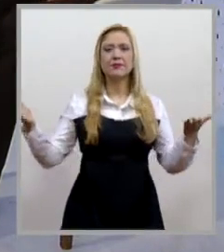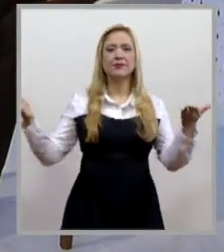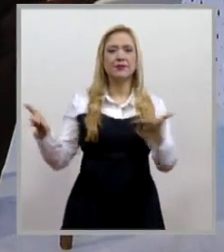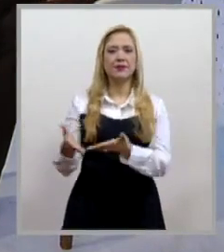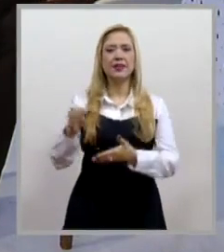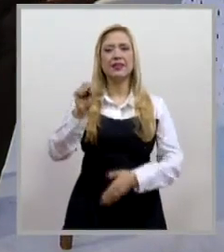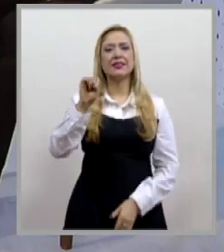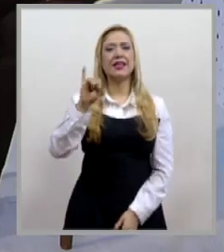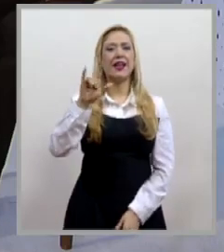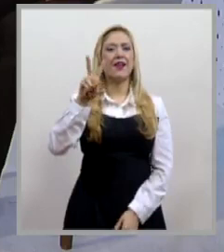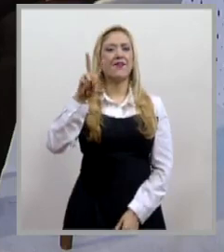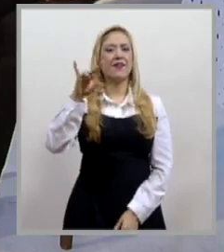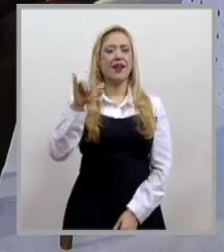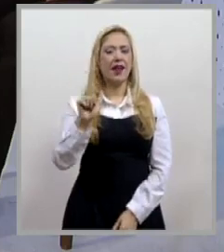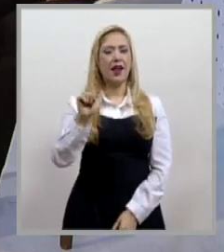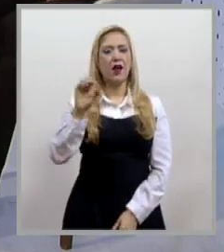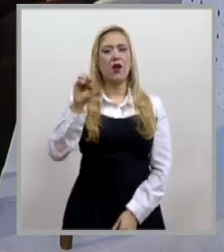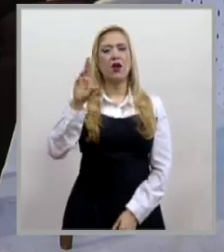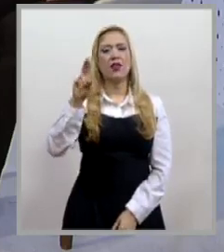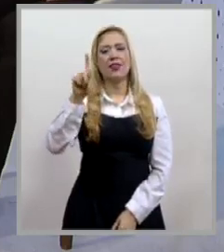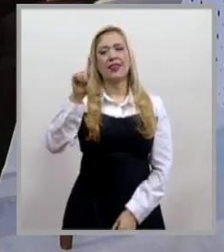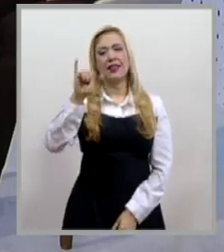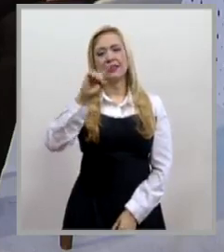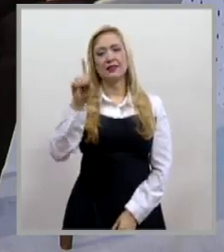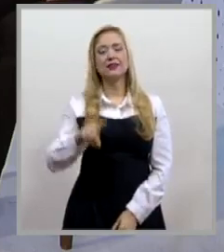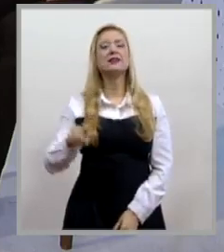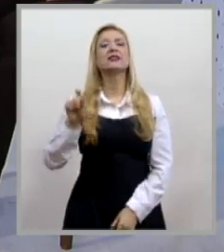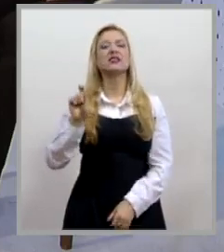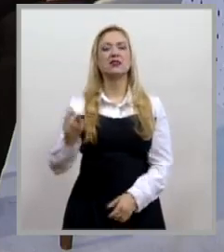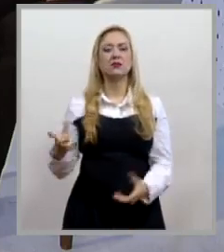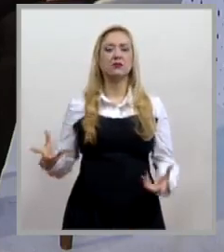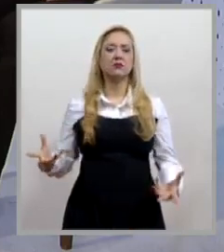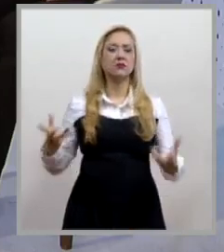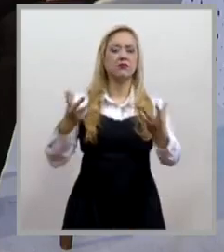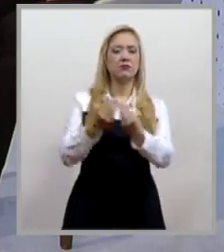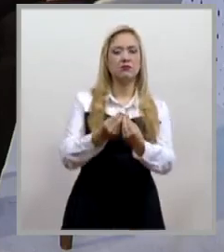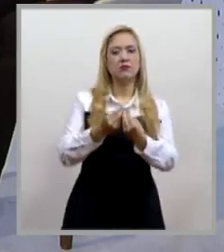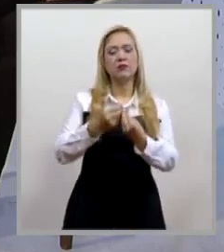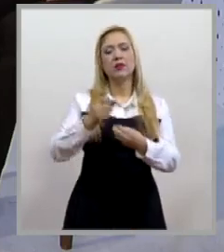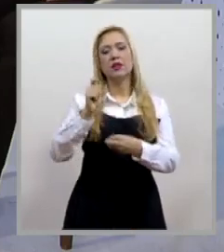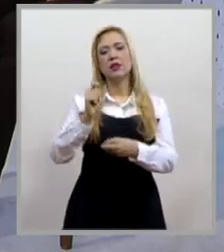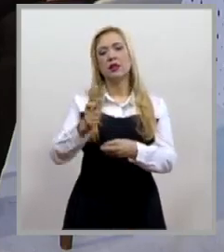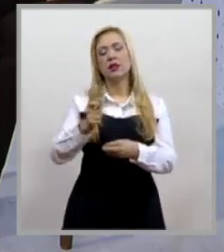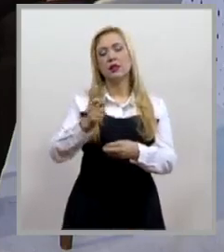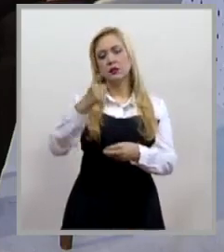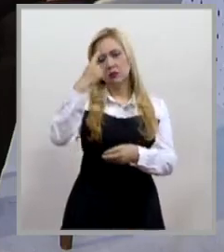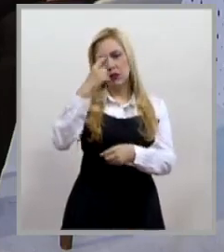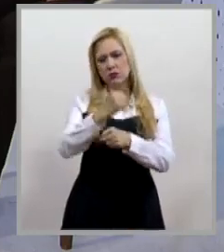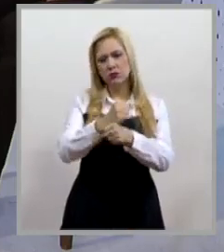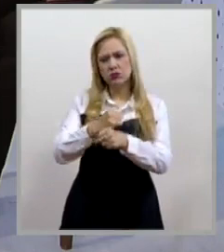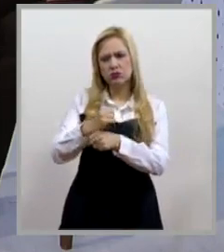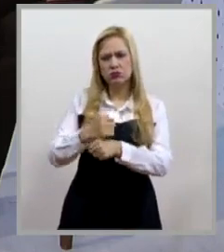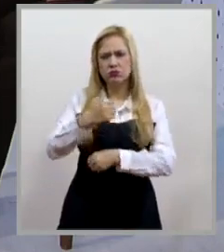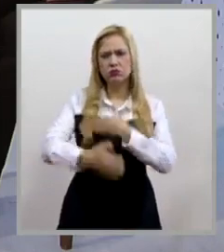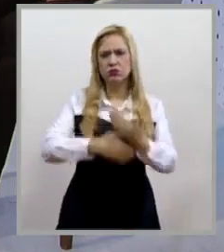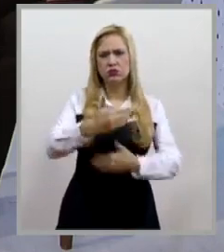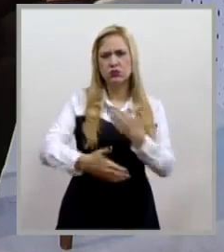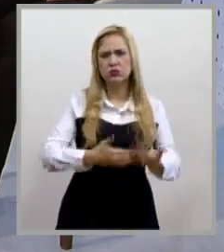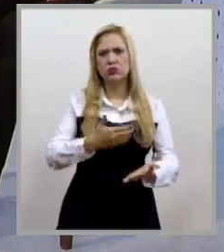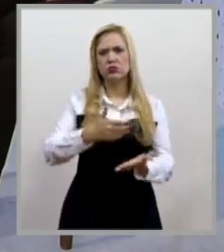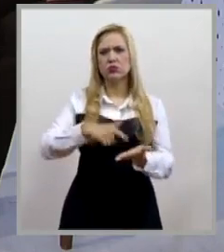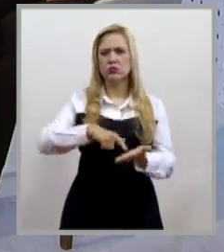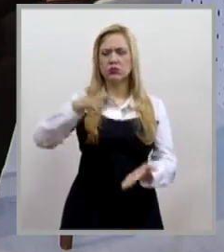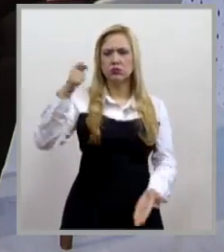a Silvia Gabriela Ortiz Rascón, secretaria de Estudio y Cuenta de Ponencia aquí en la Suprema Corte, abogada por la Escuela Libre de Derecho y